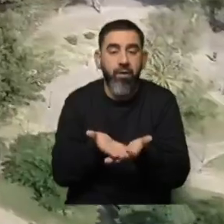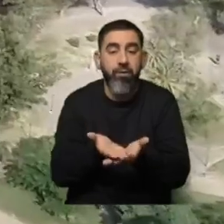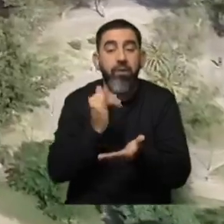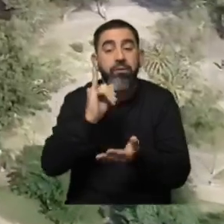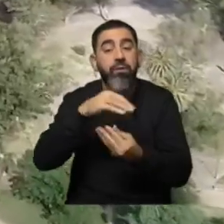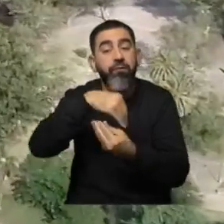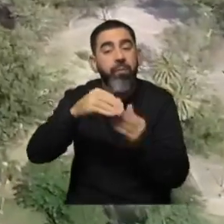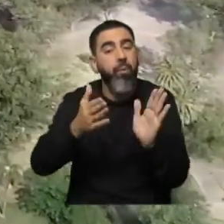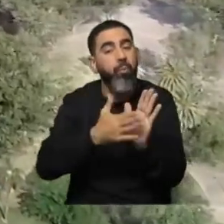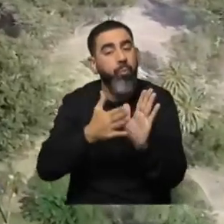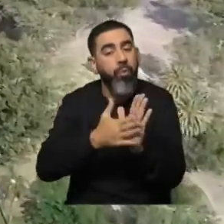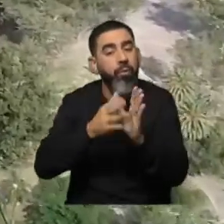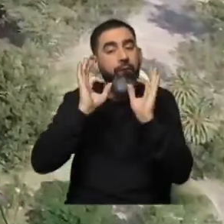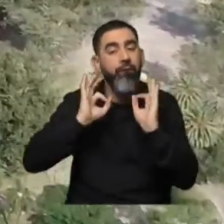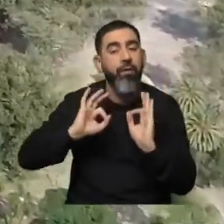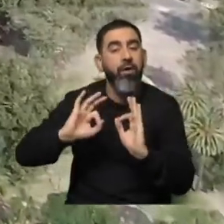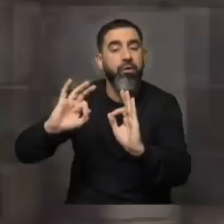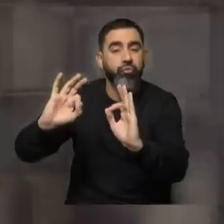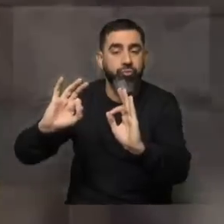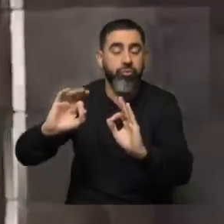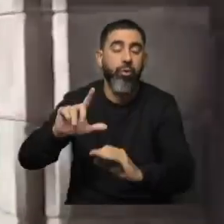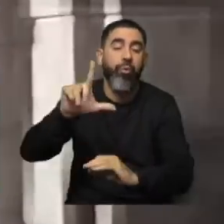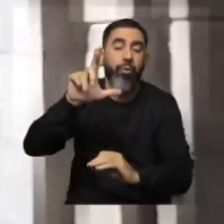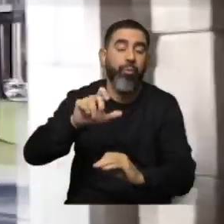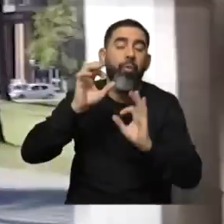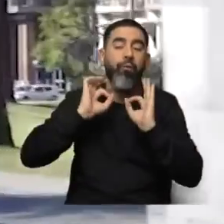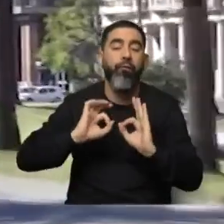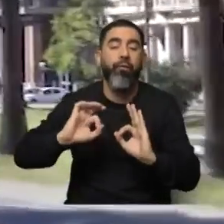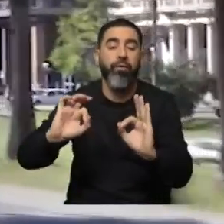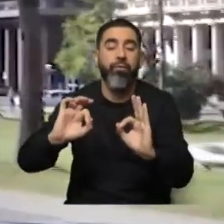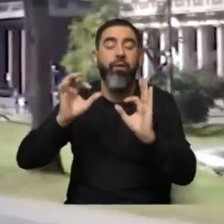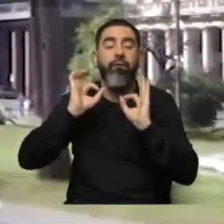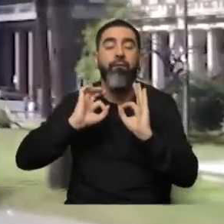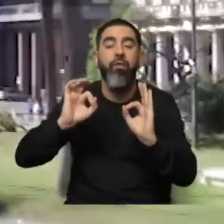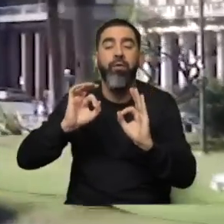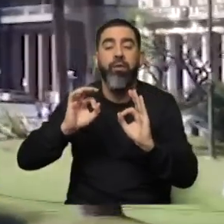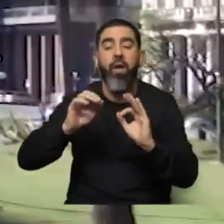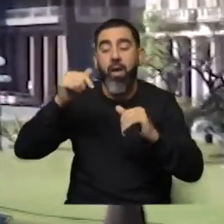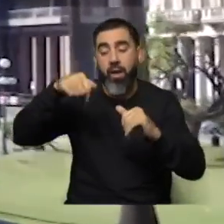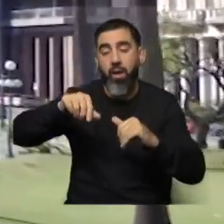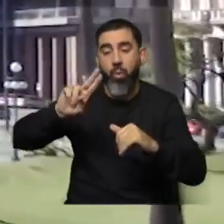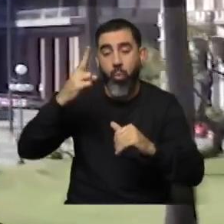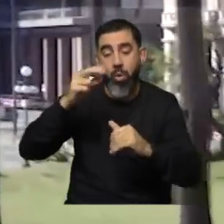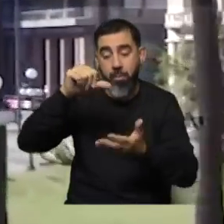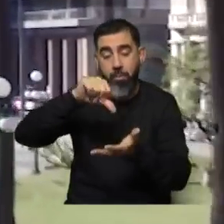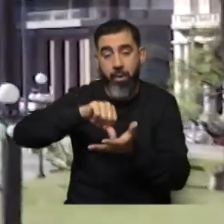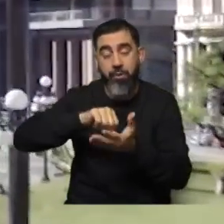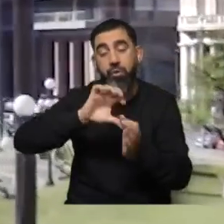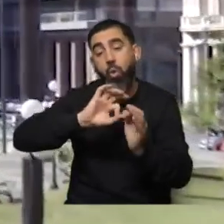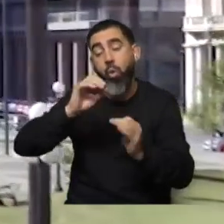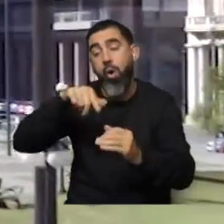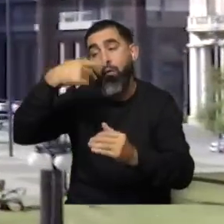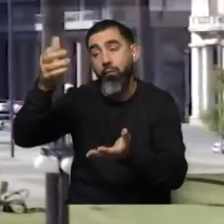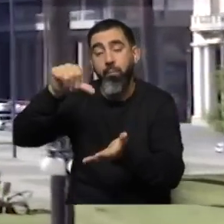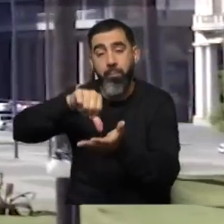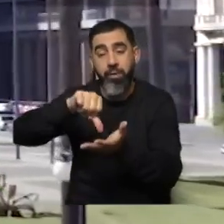las familias demuestren que están de vacaciones Obviamente que cuando hablamos de vacaciones decimos las vacaciones que te vas a tomar acá en Uruguay en tu país O que vas a salir